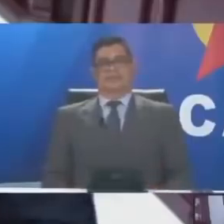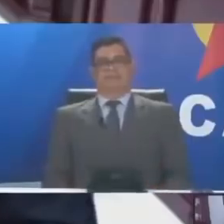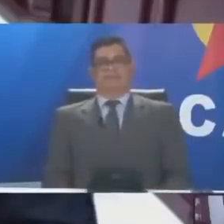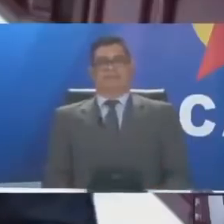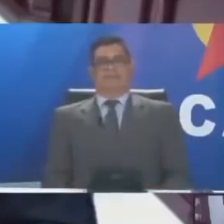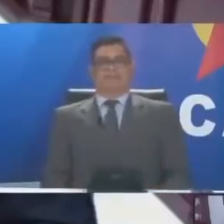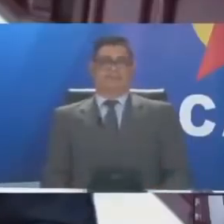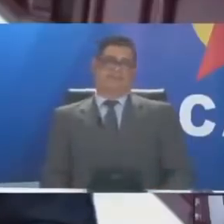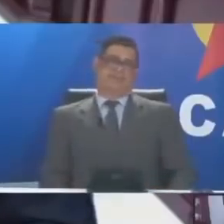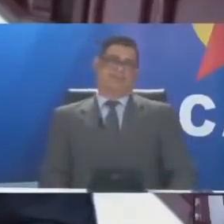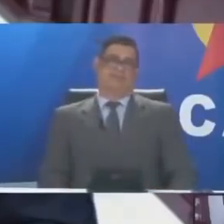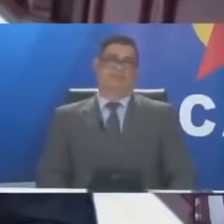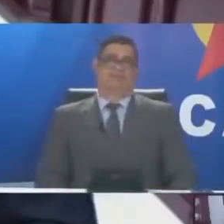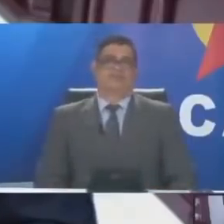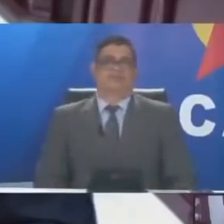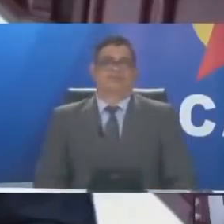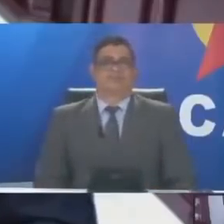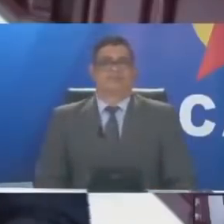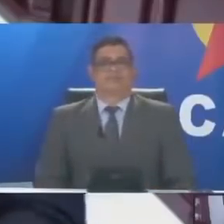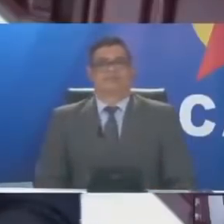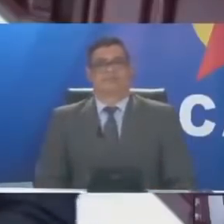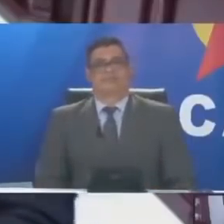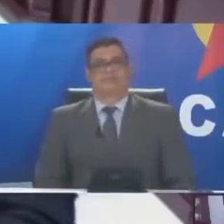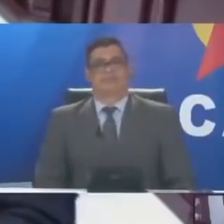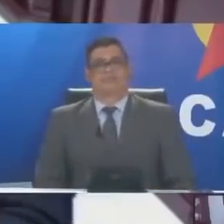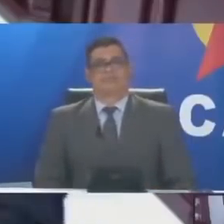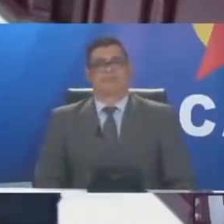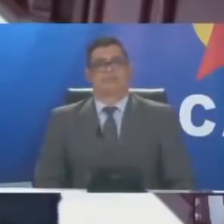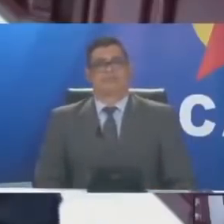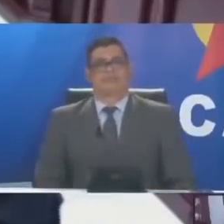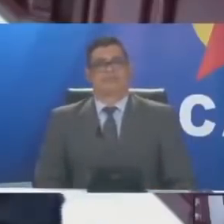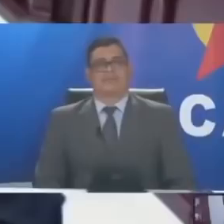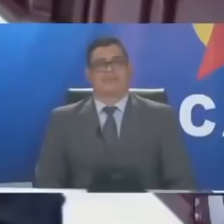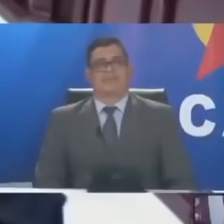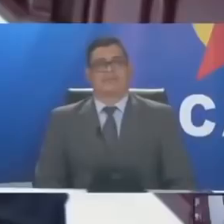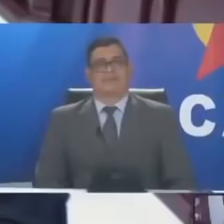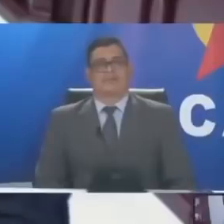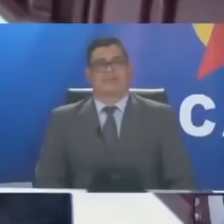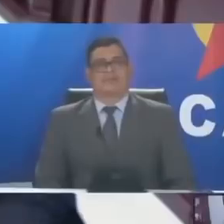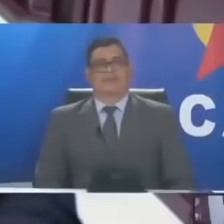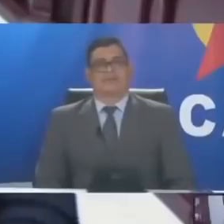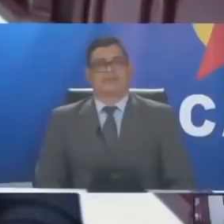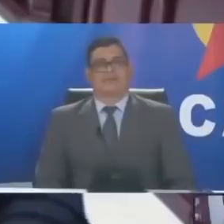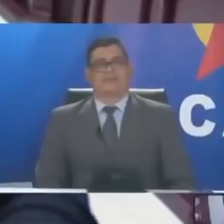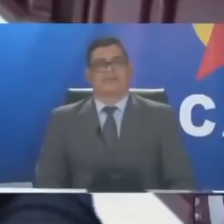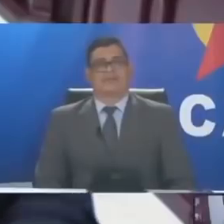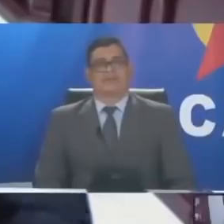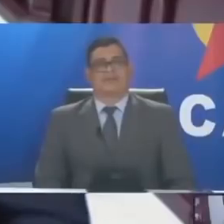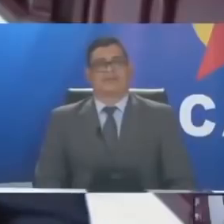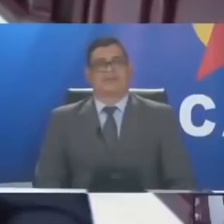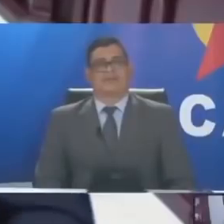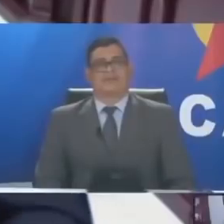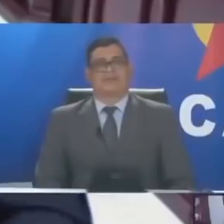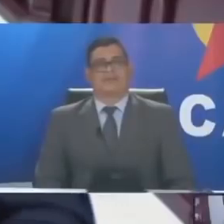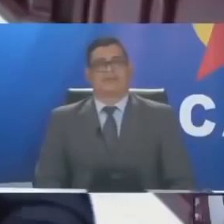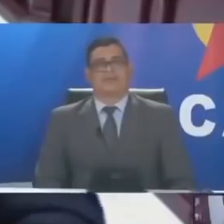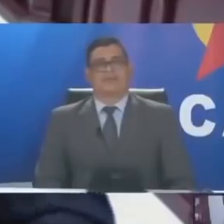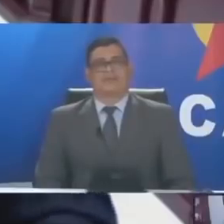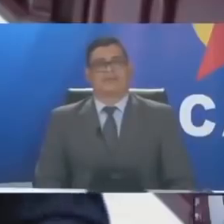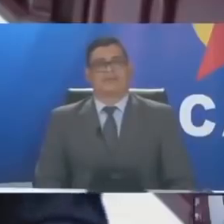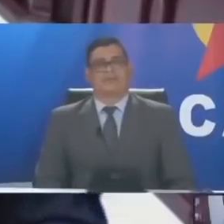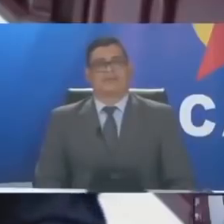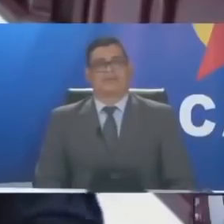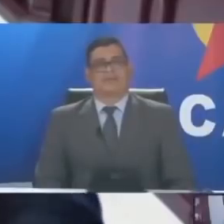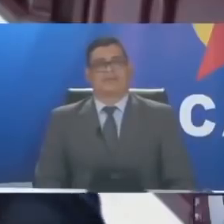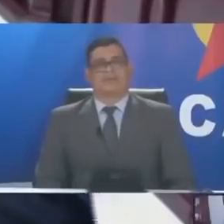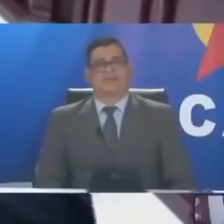punto no vamos a lograr absolutamente nada así lo principal a quienes el pueblo salvadoreño se lo voy a aprender desde esta perspectiva que dijo el apóstol